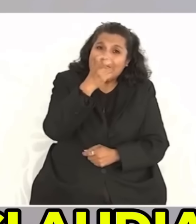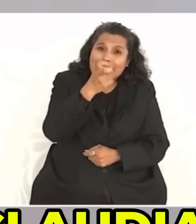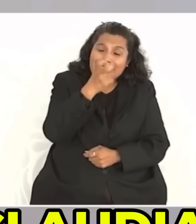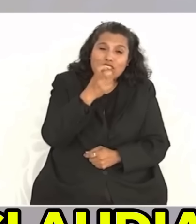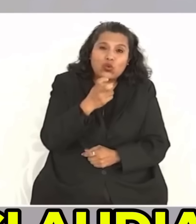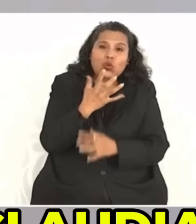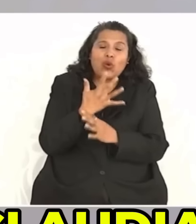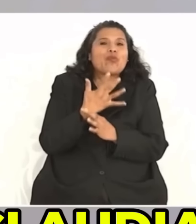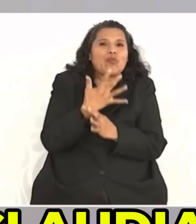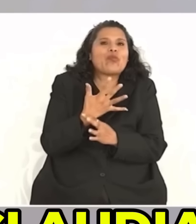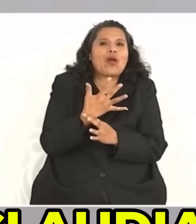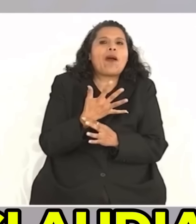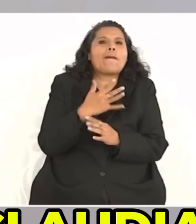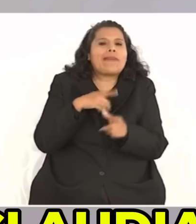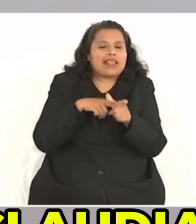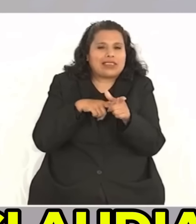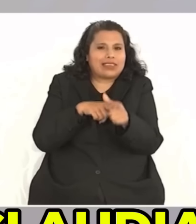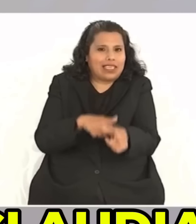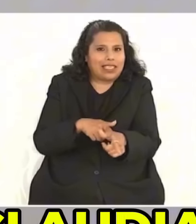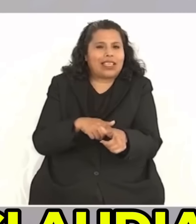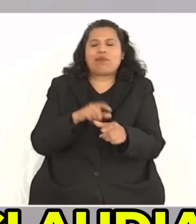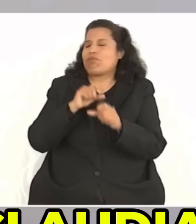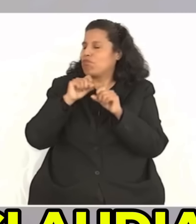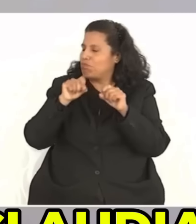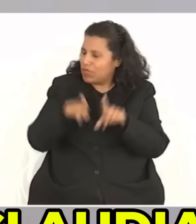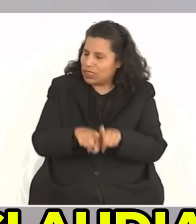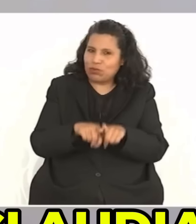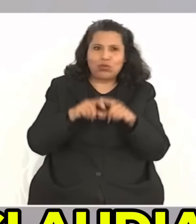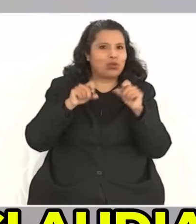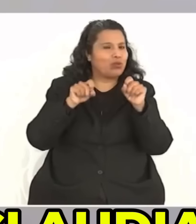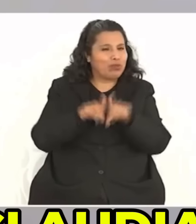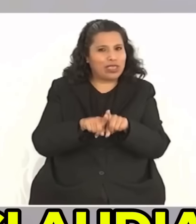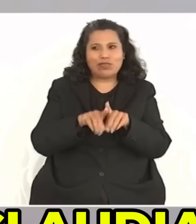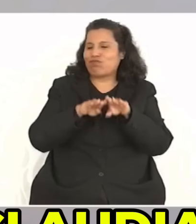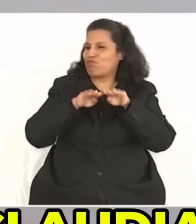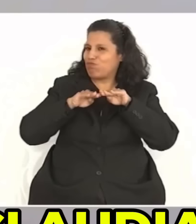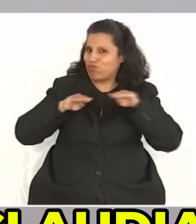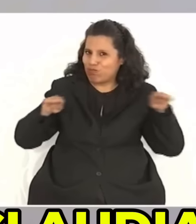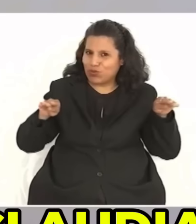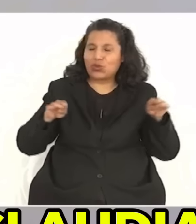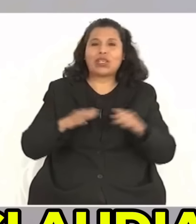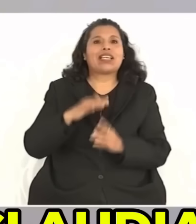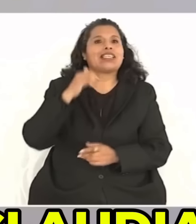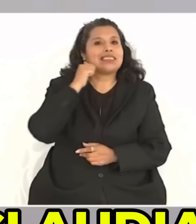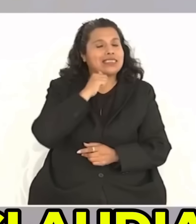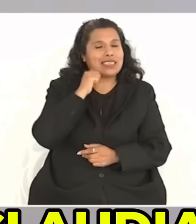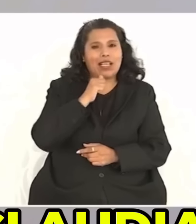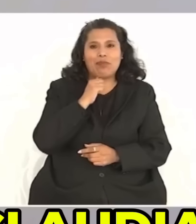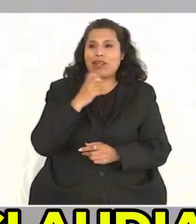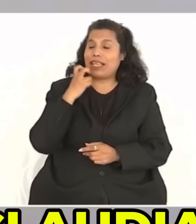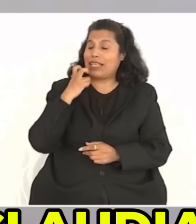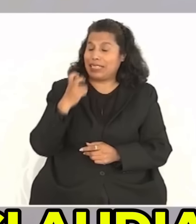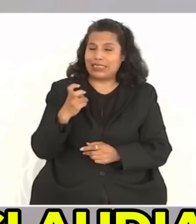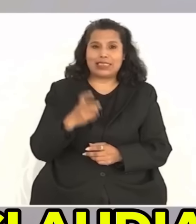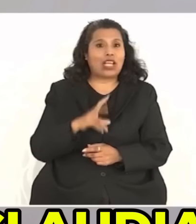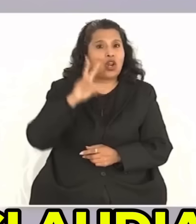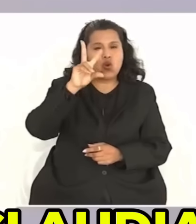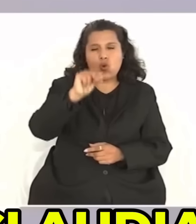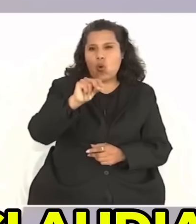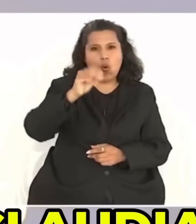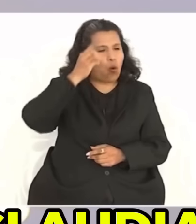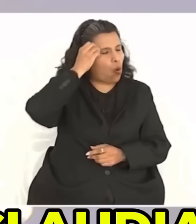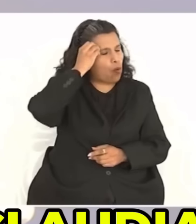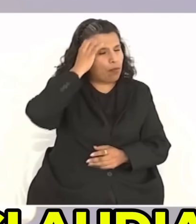De seguir con nuestras causas, con nuestros principios, no olvidar